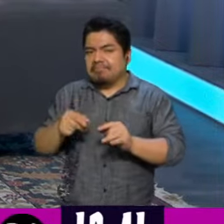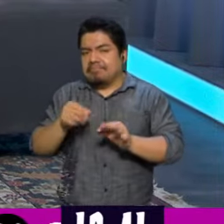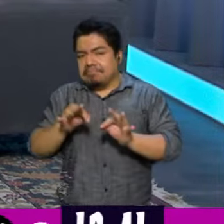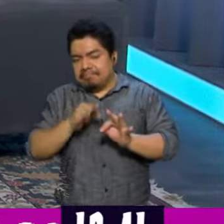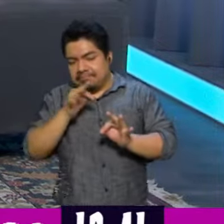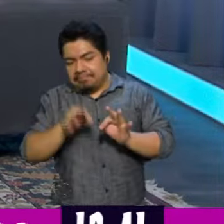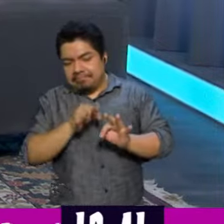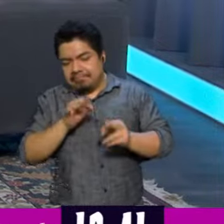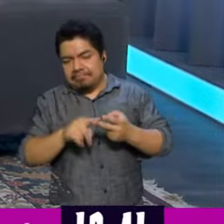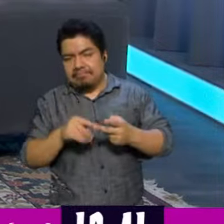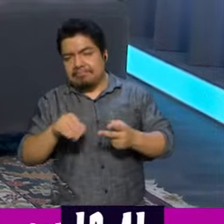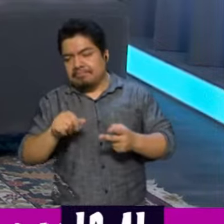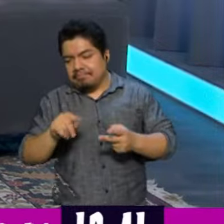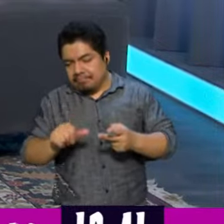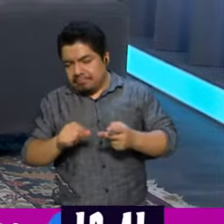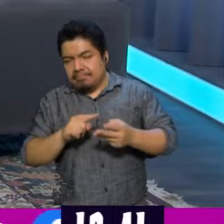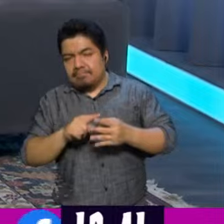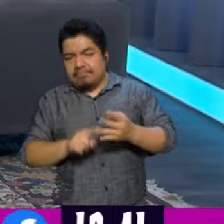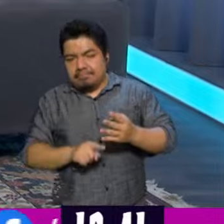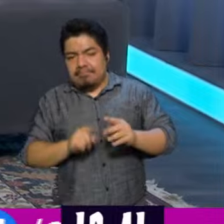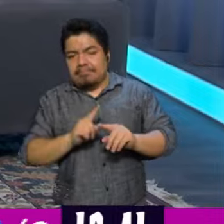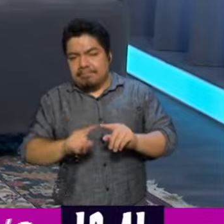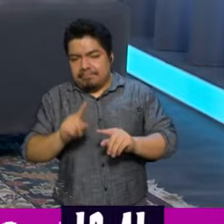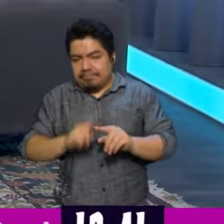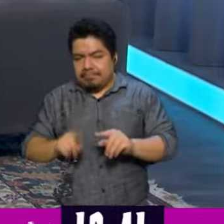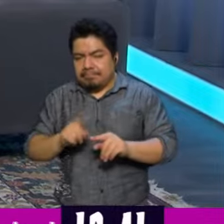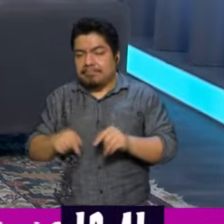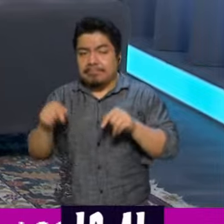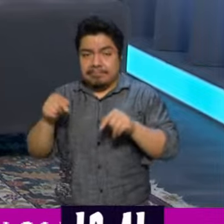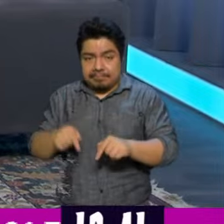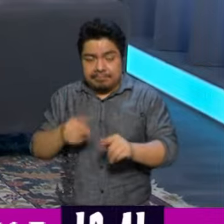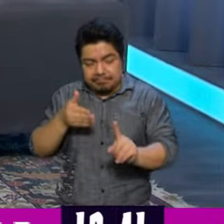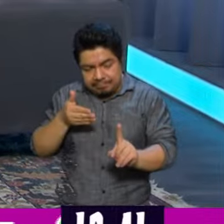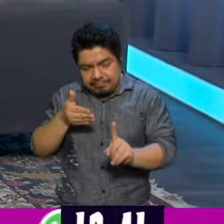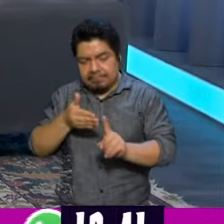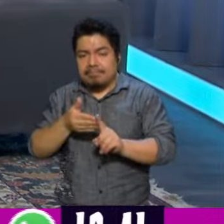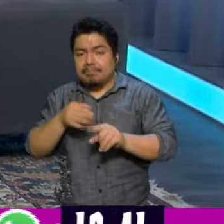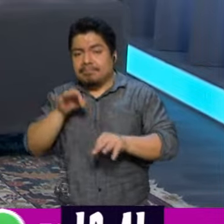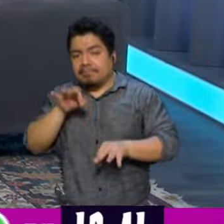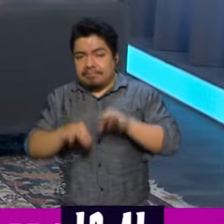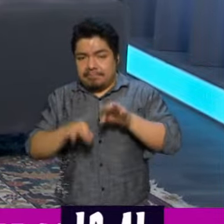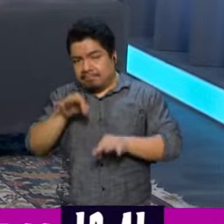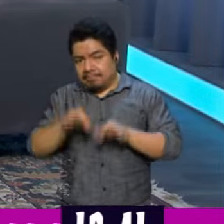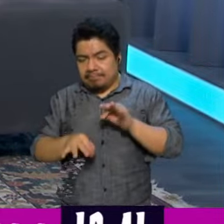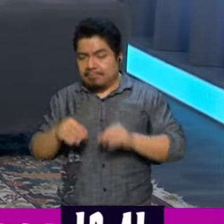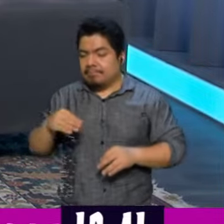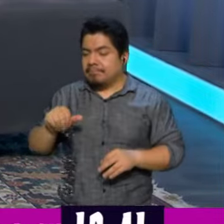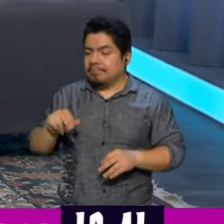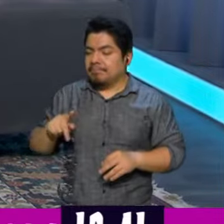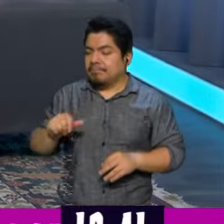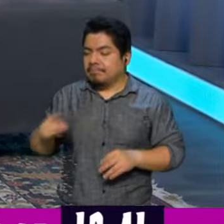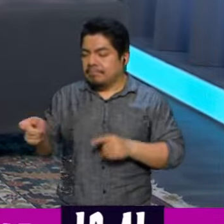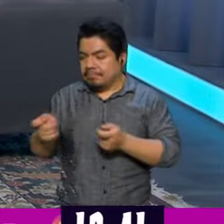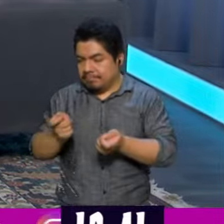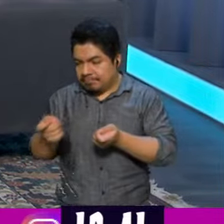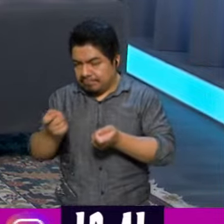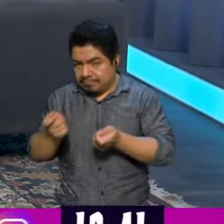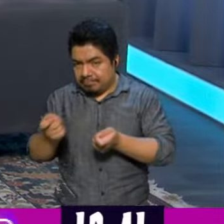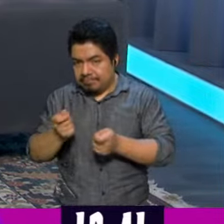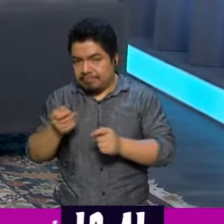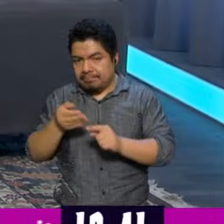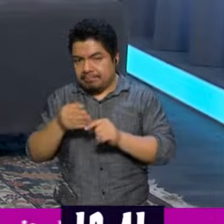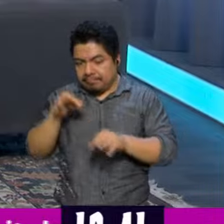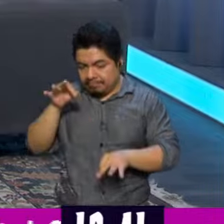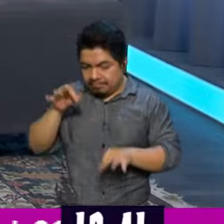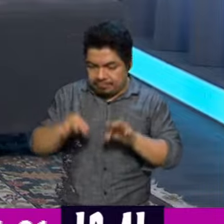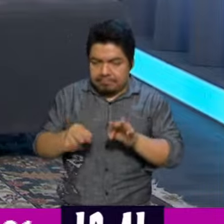claro. Manita. Sí. Hay distintas técnicas. Estos en específico son títeres de manipulación directa, que quiere decir que sus comandos